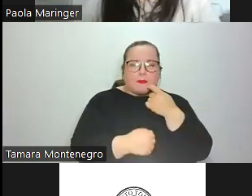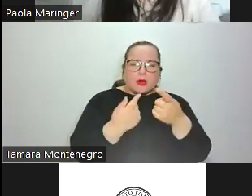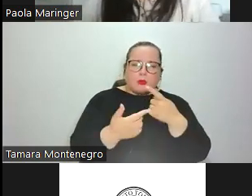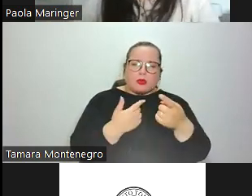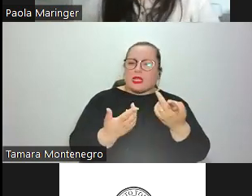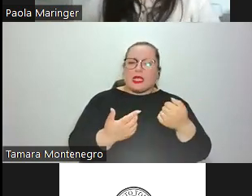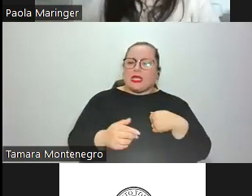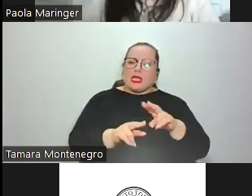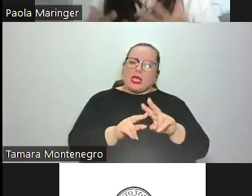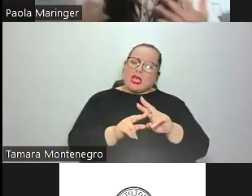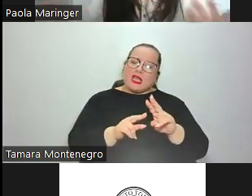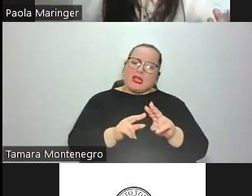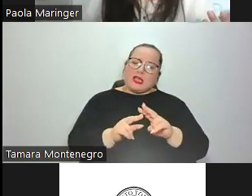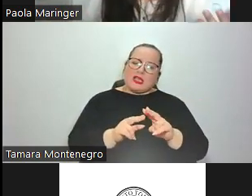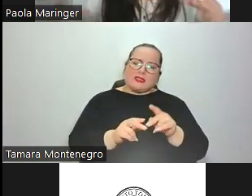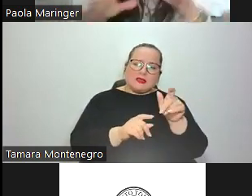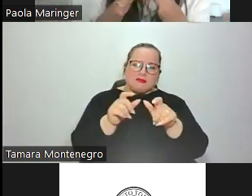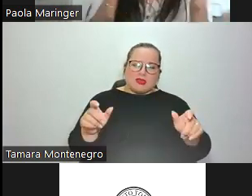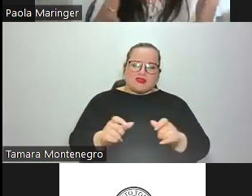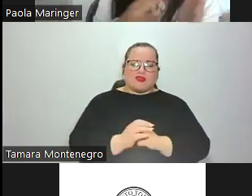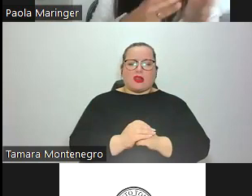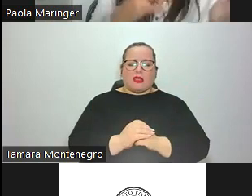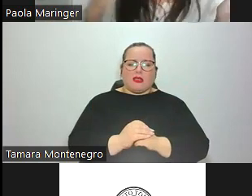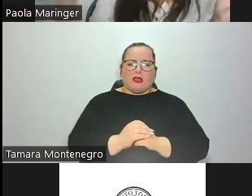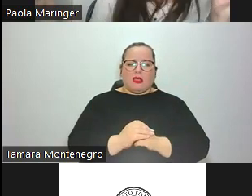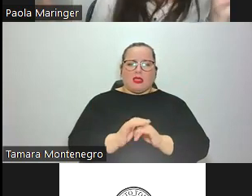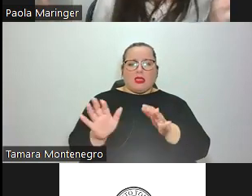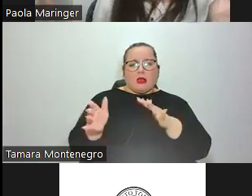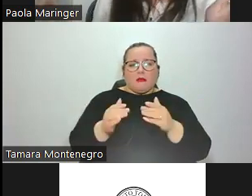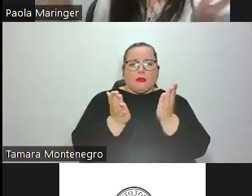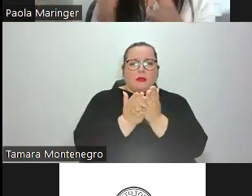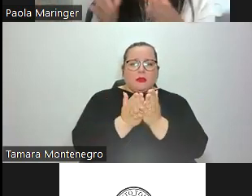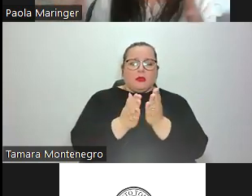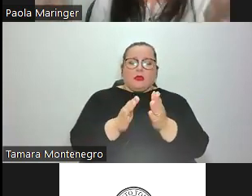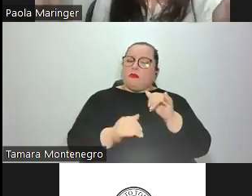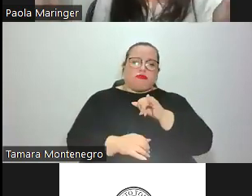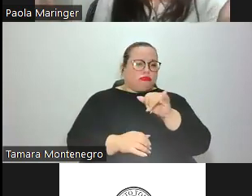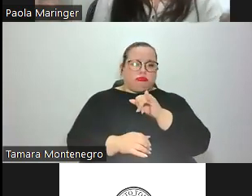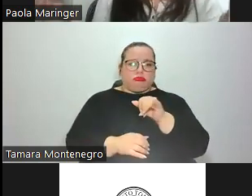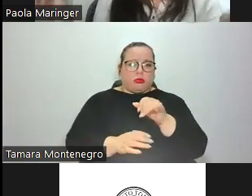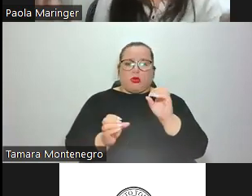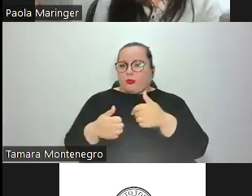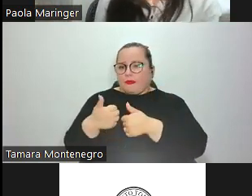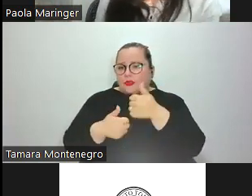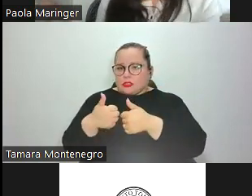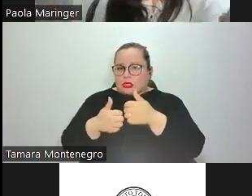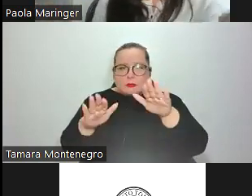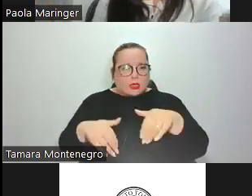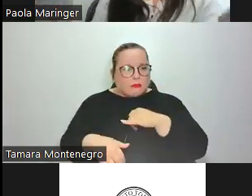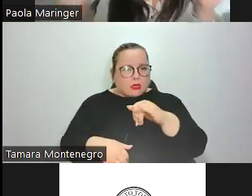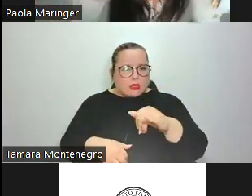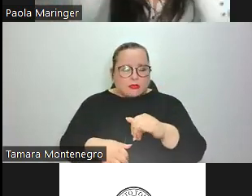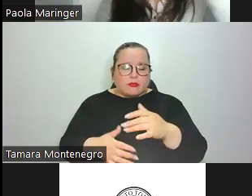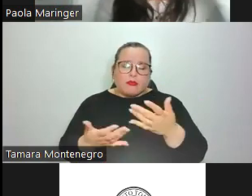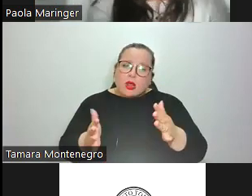están haciendo las personas que quizás estudiaron lo mismo, que tienen la misma profesión, porque podemos empezar a